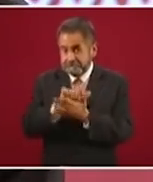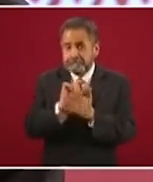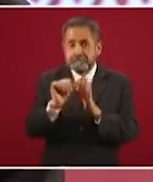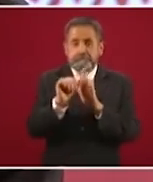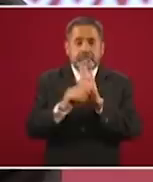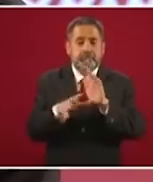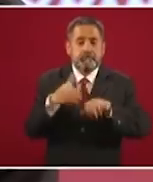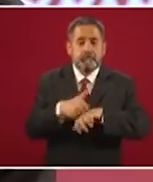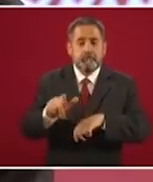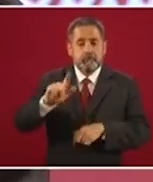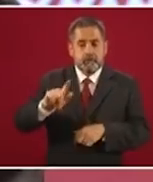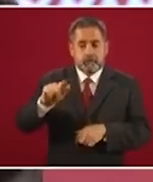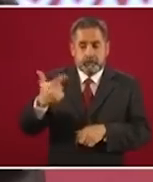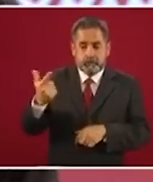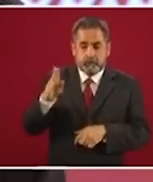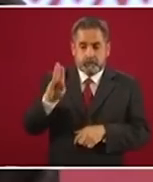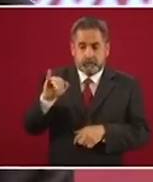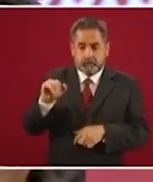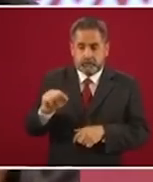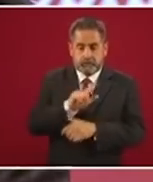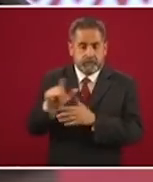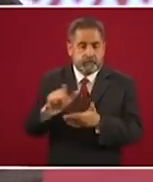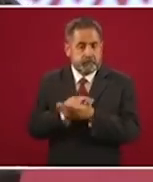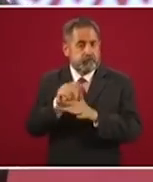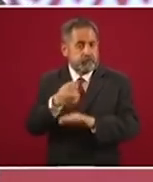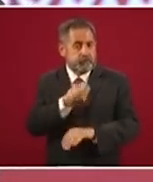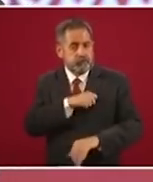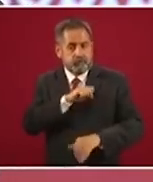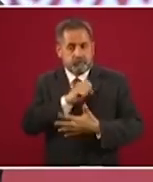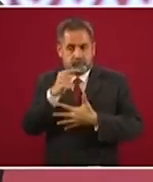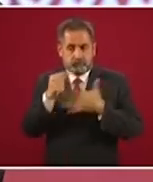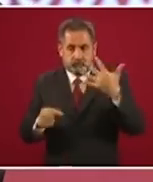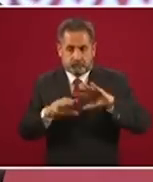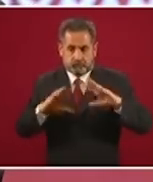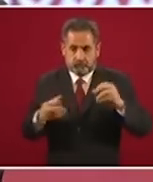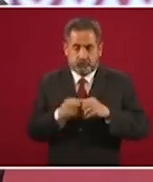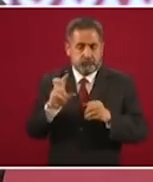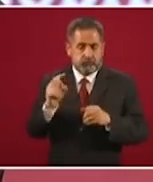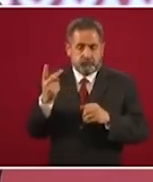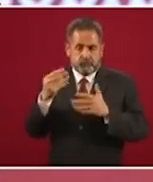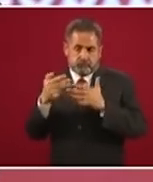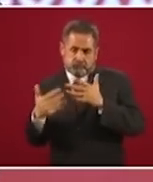77 bis de la Ley General de Salud, con todos sus 30 y tantos numerales,